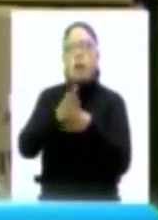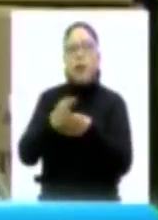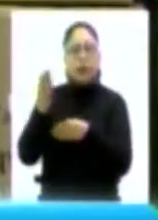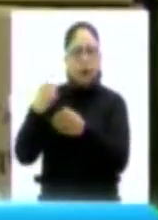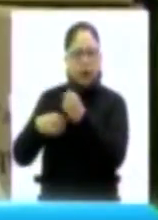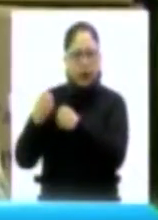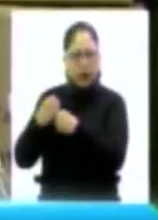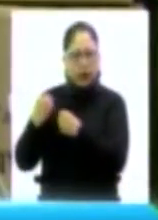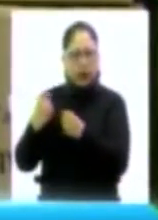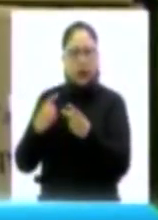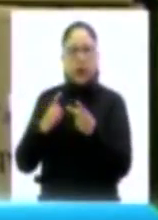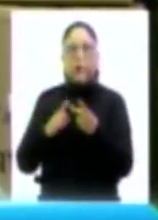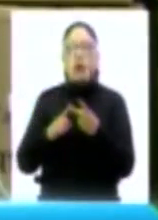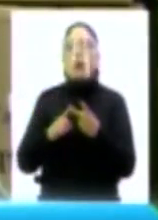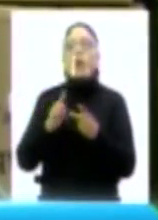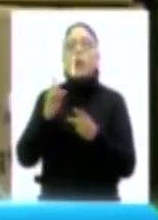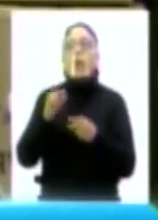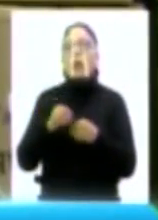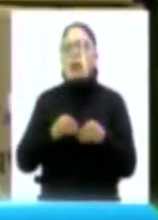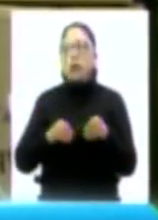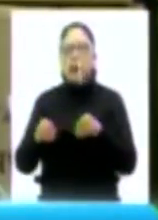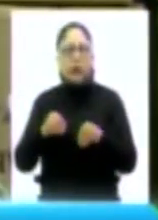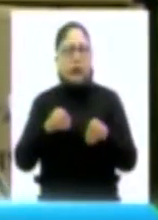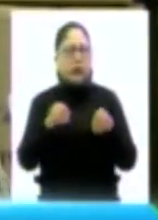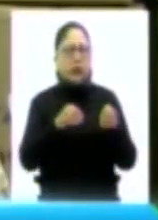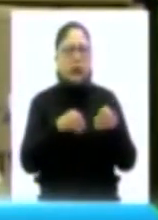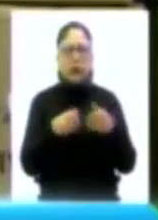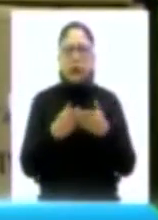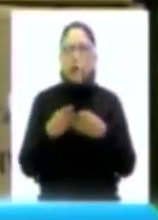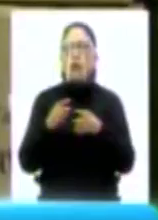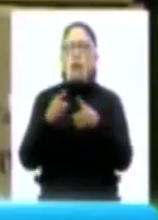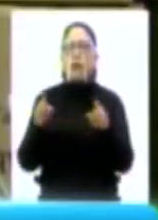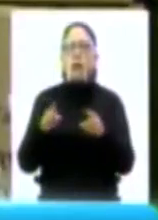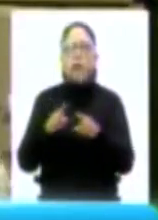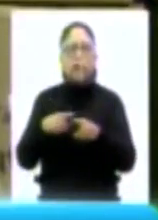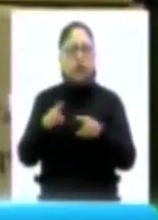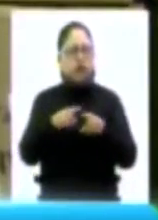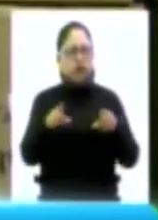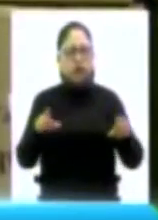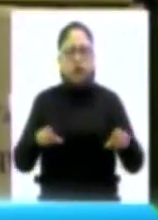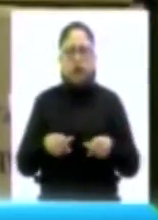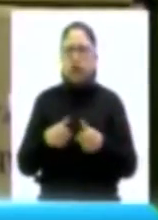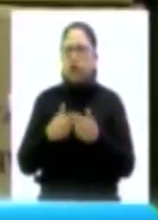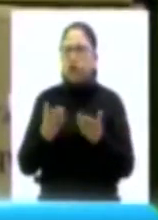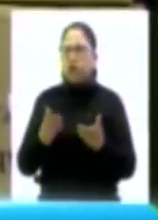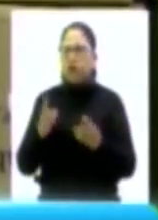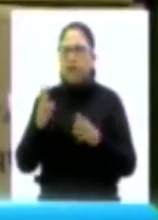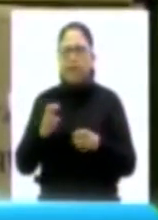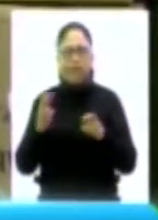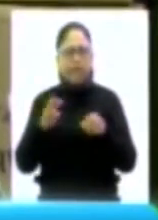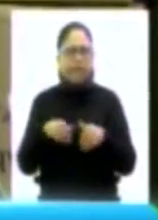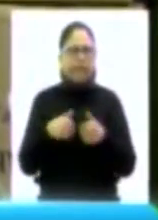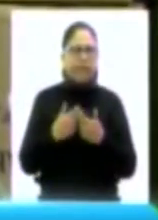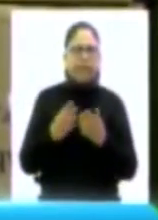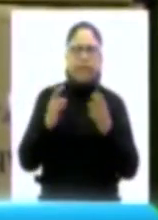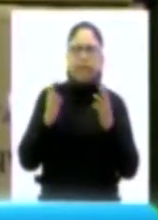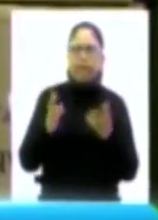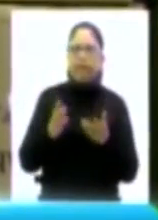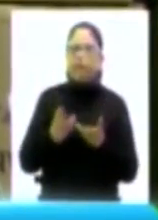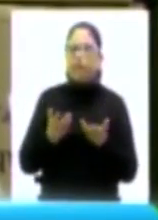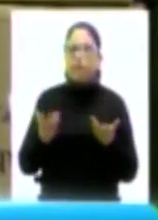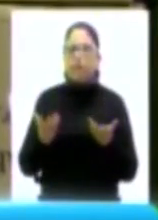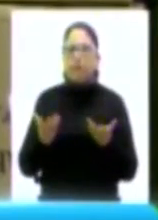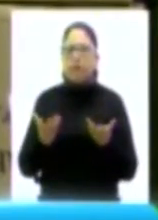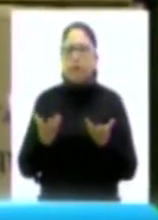Se empiezan a generar una serie de acciones en diferentes lugares del mundo para ver cómo conseguir la modalidad